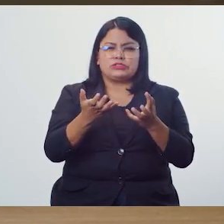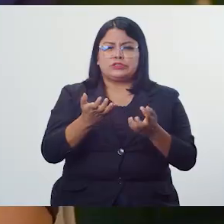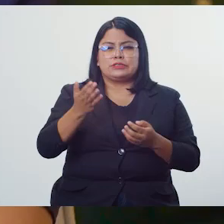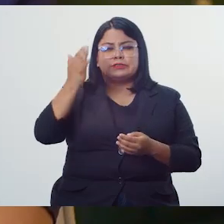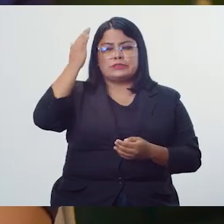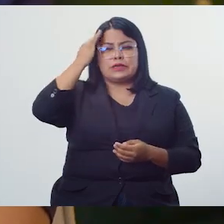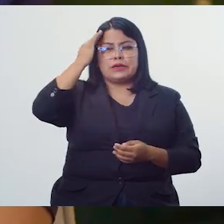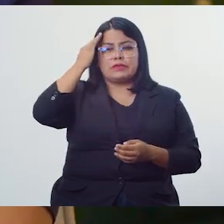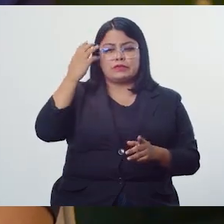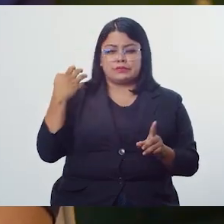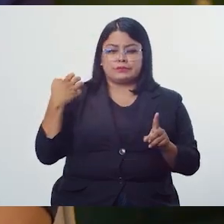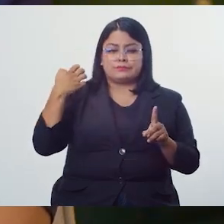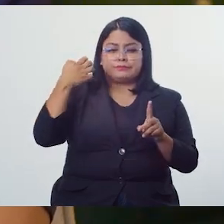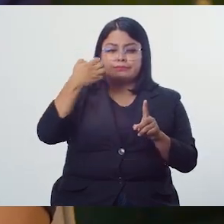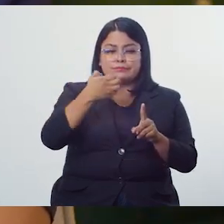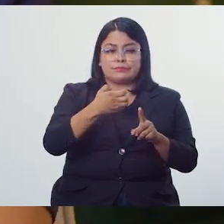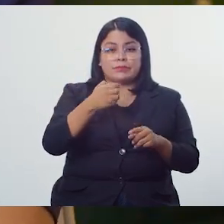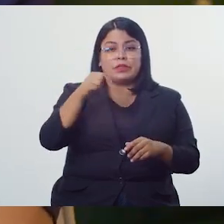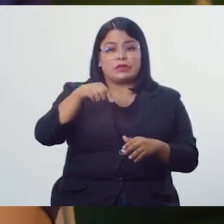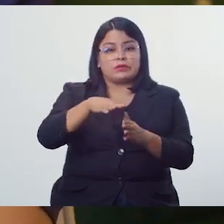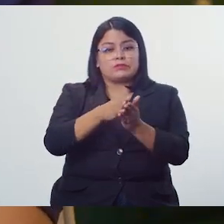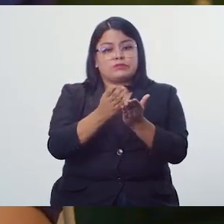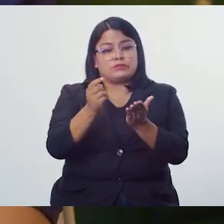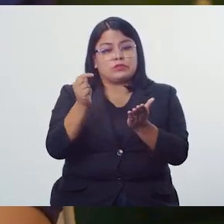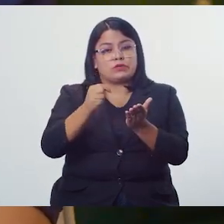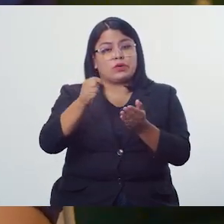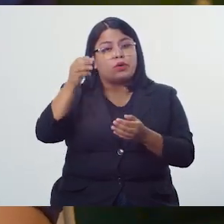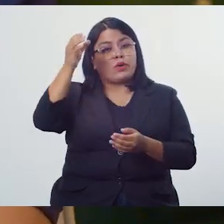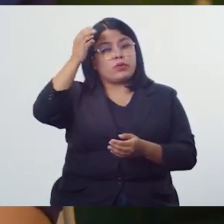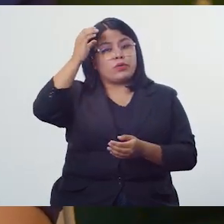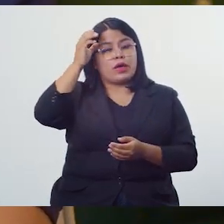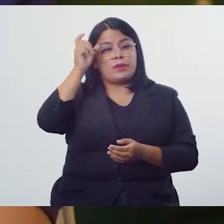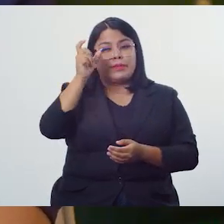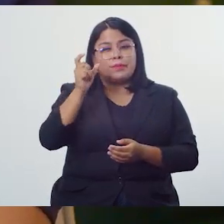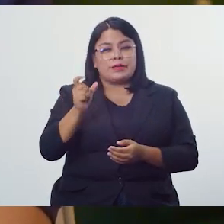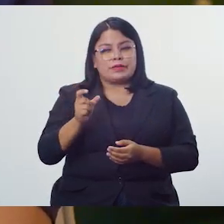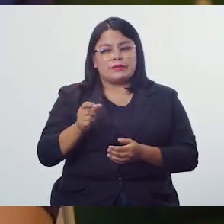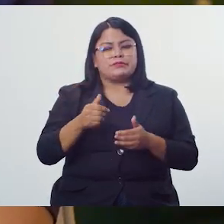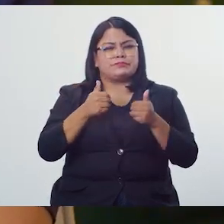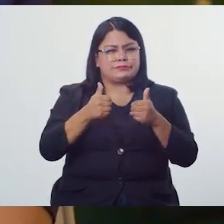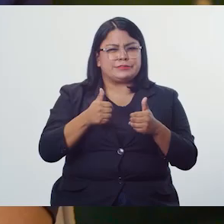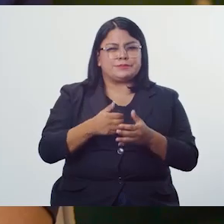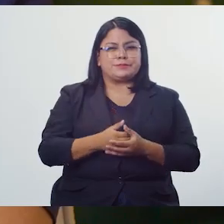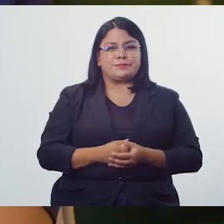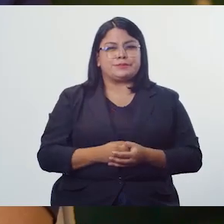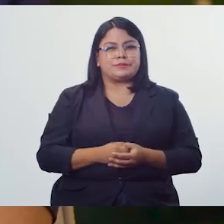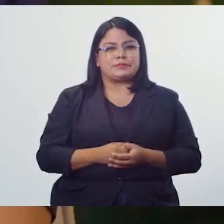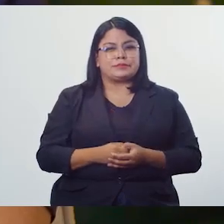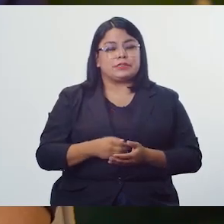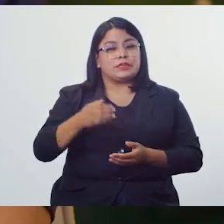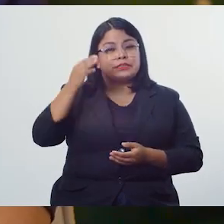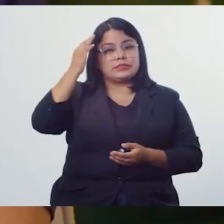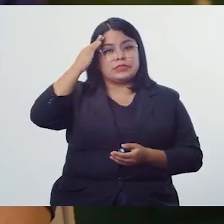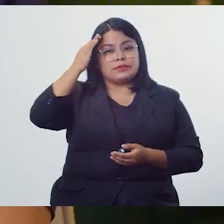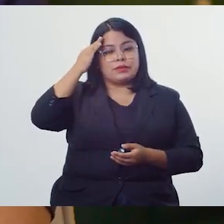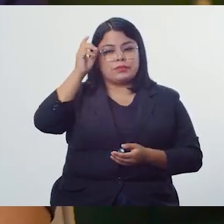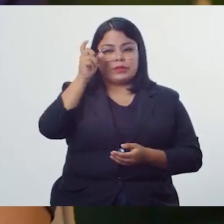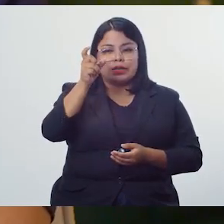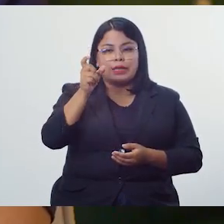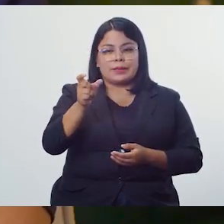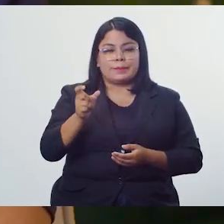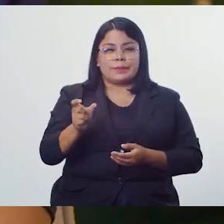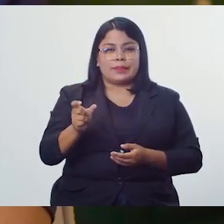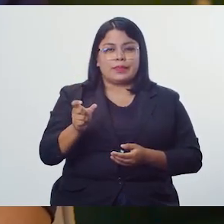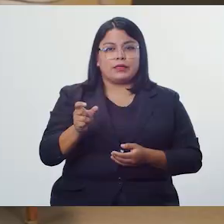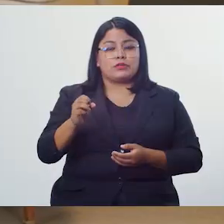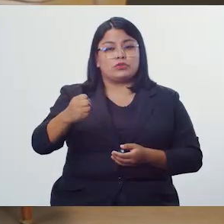gustaría, Francisca, poder enfocarnos en esa sección de conozcamos las palabras. ¿Qué te parece? Por supuesto. En Conozcamos las